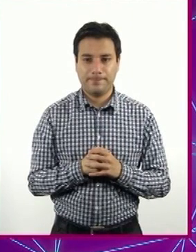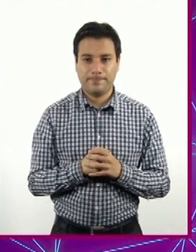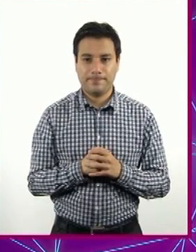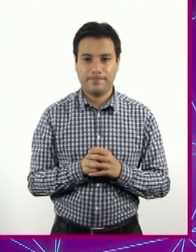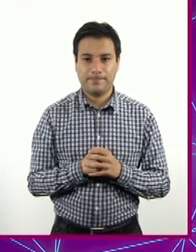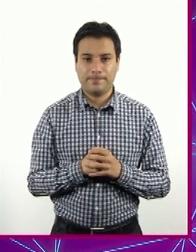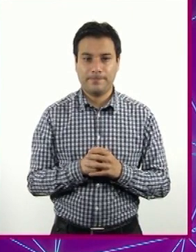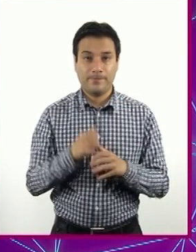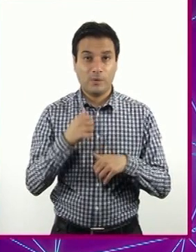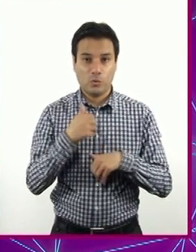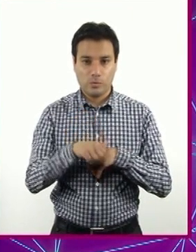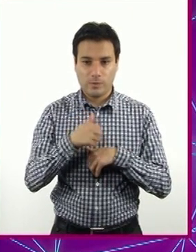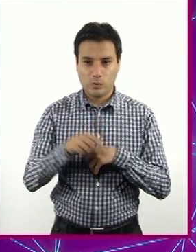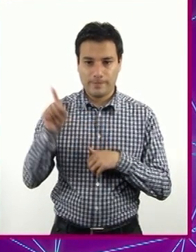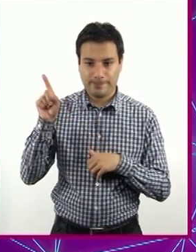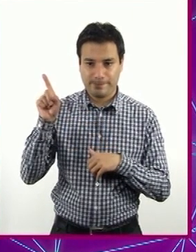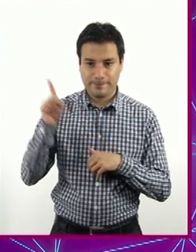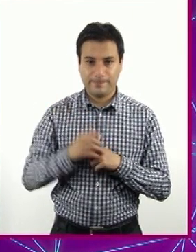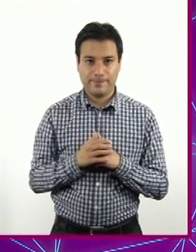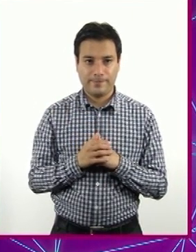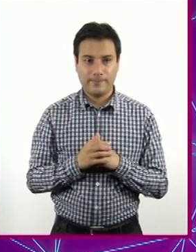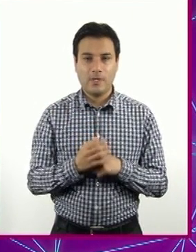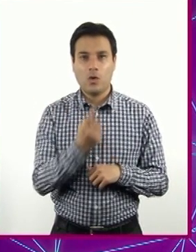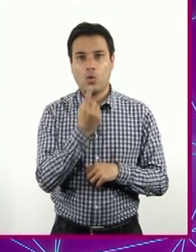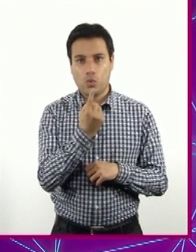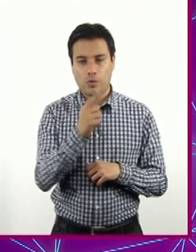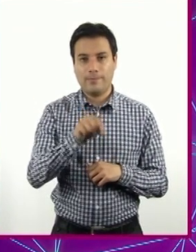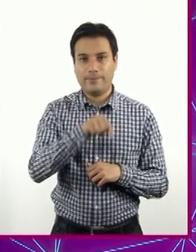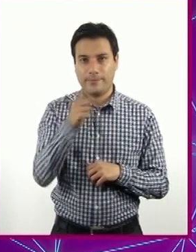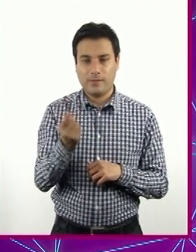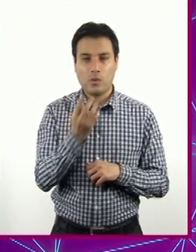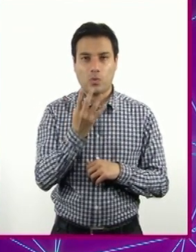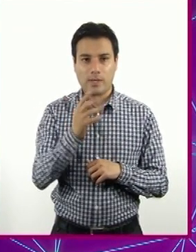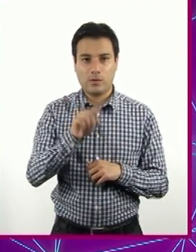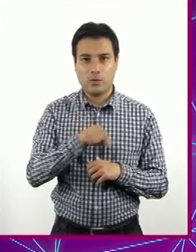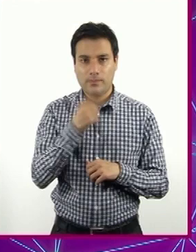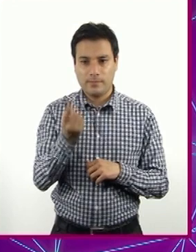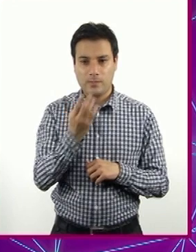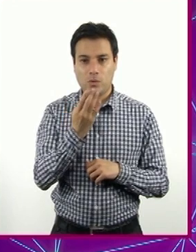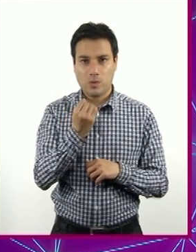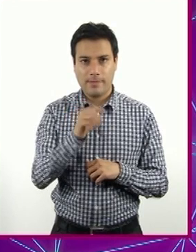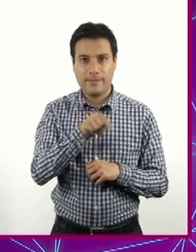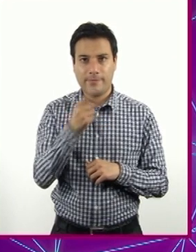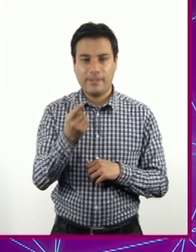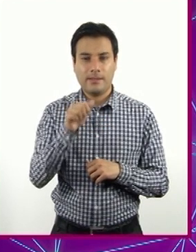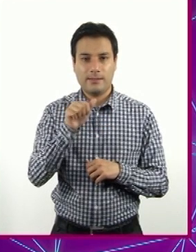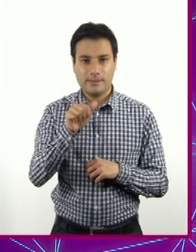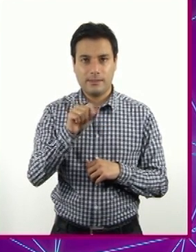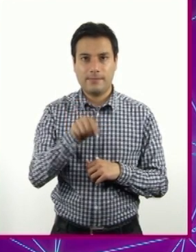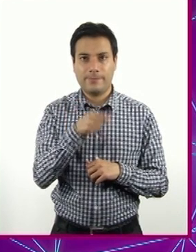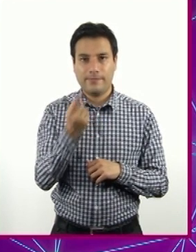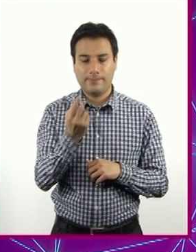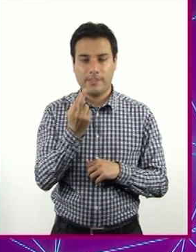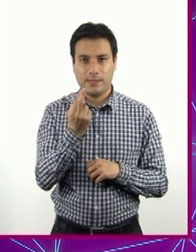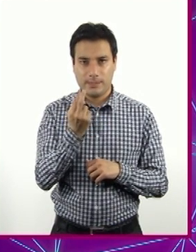En la sucesión 1, 4, 9,